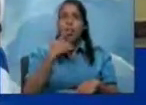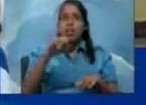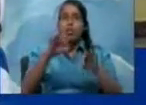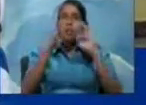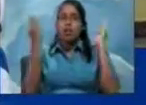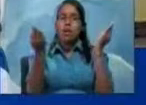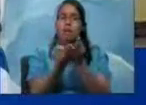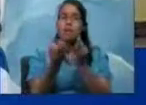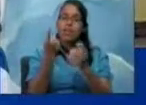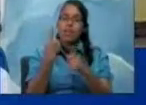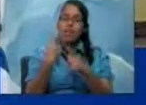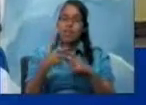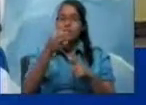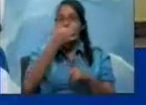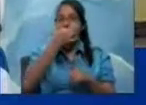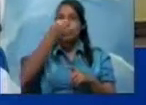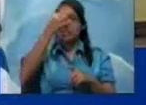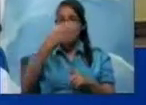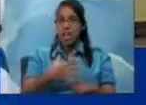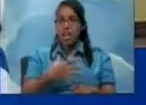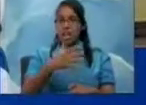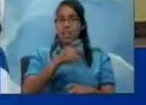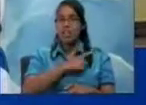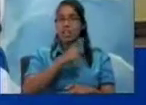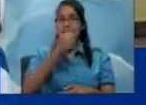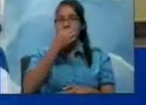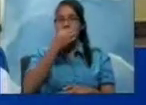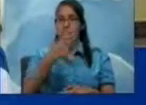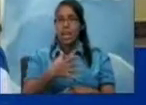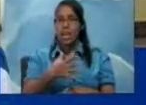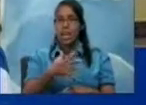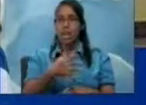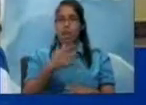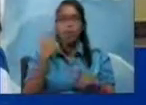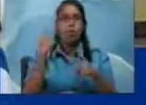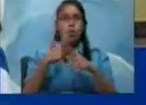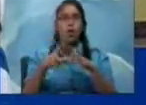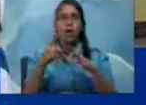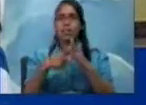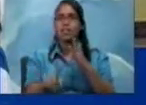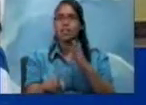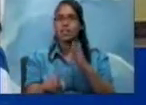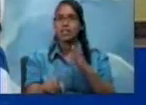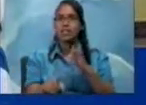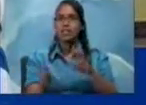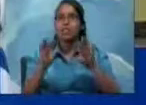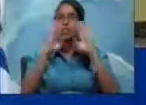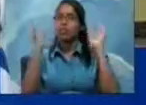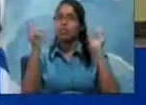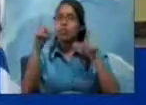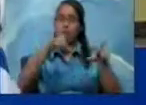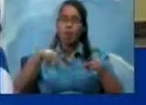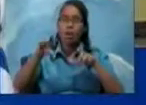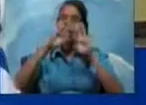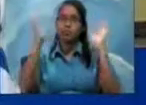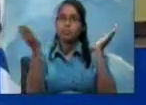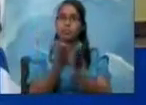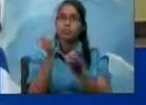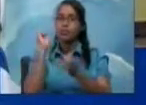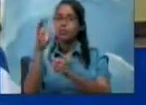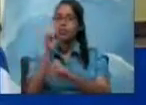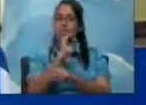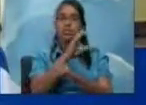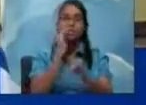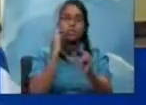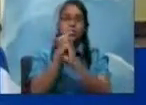en Alemania si usted tiene algún familiar en Italia cualquier país Mándele la dirección de